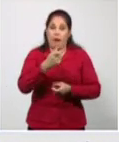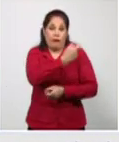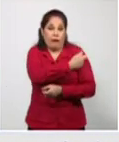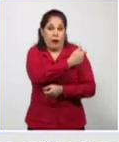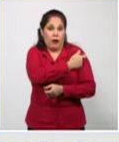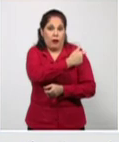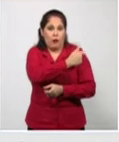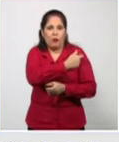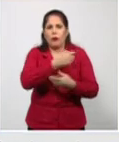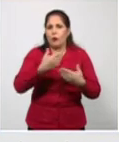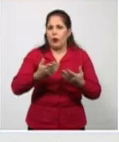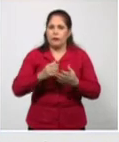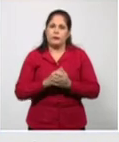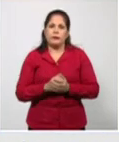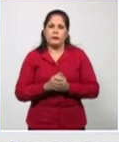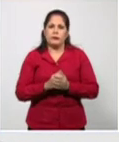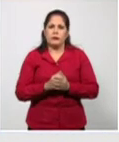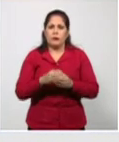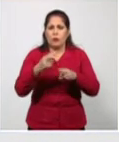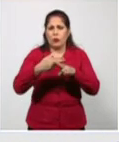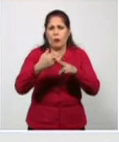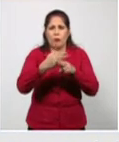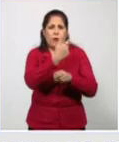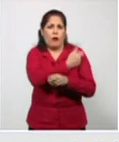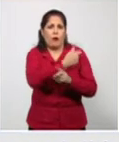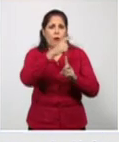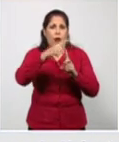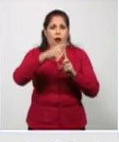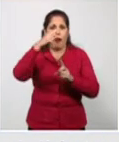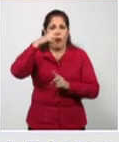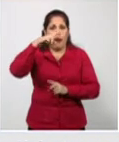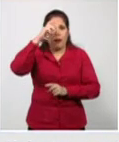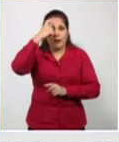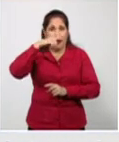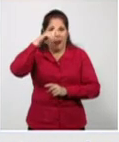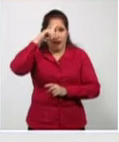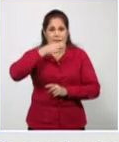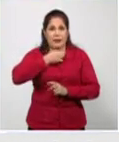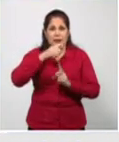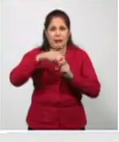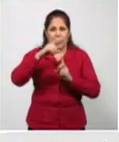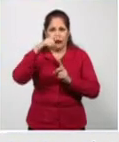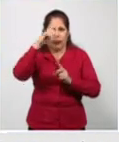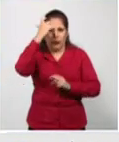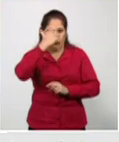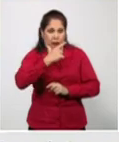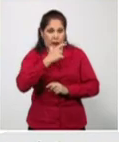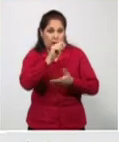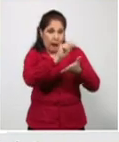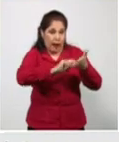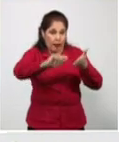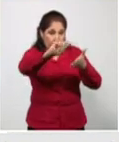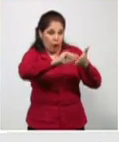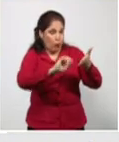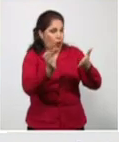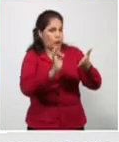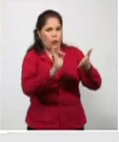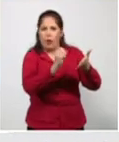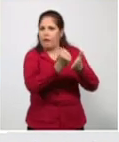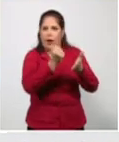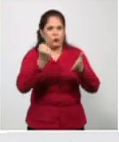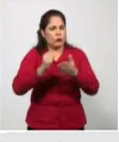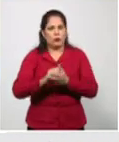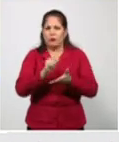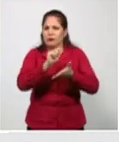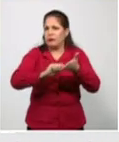AstraZeneca. De hecho, Gran Bretaña, si no me equivoco, no autorizó su utilización en su país. Así